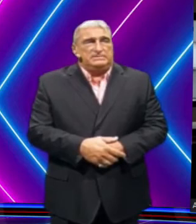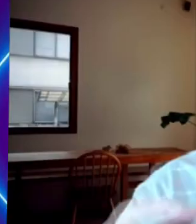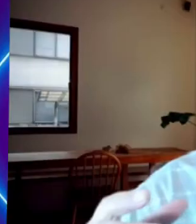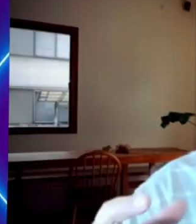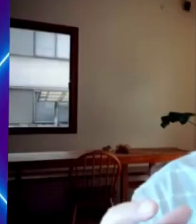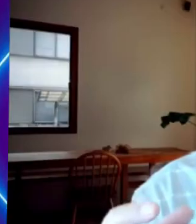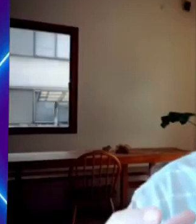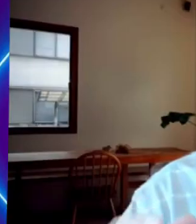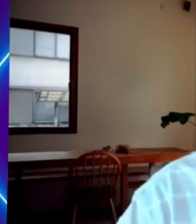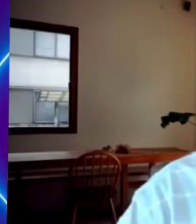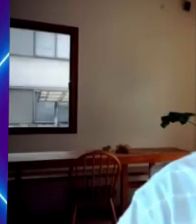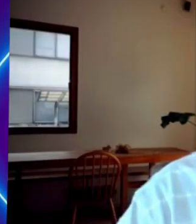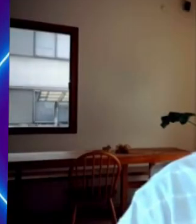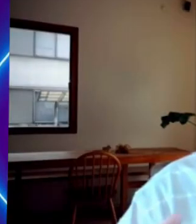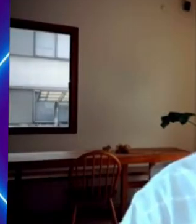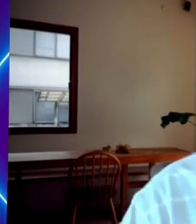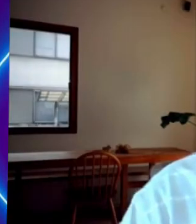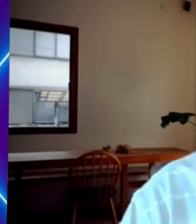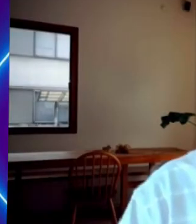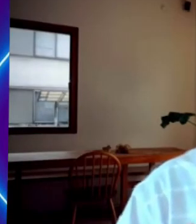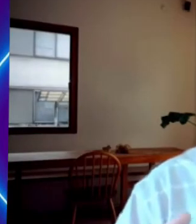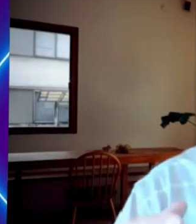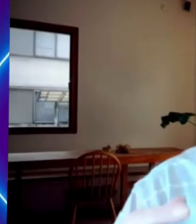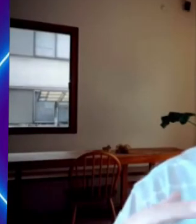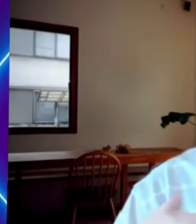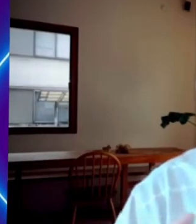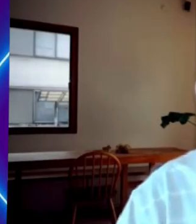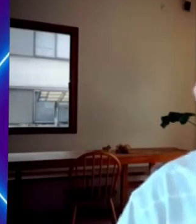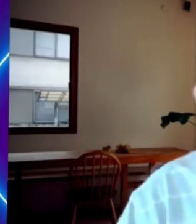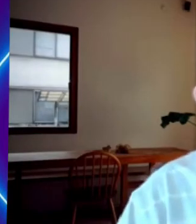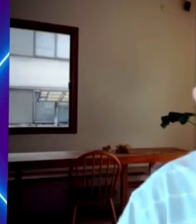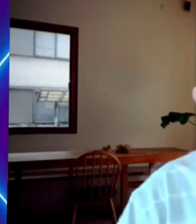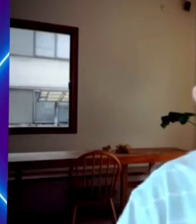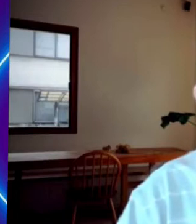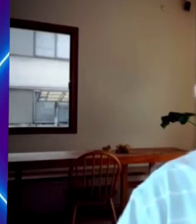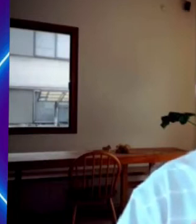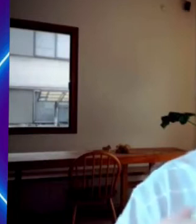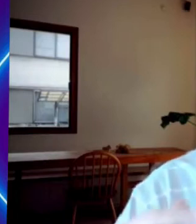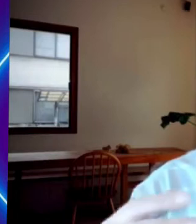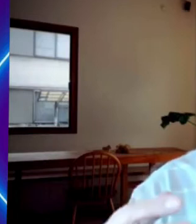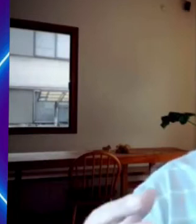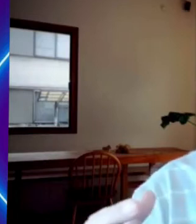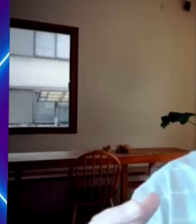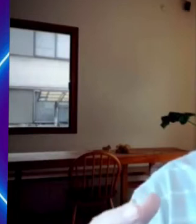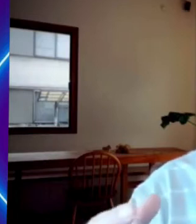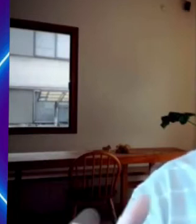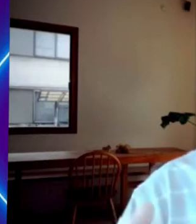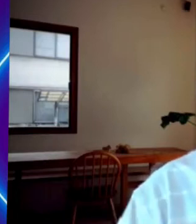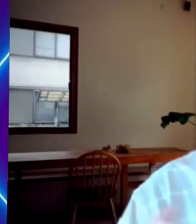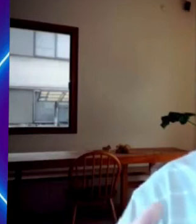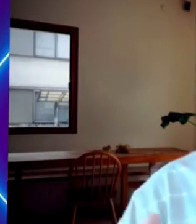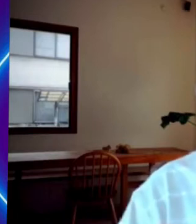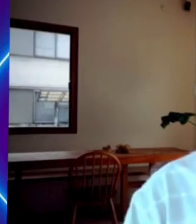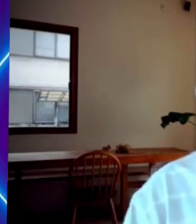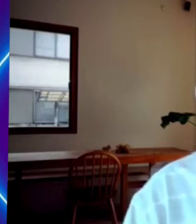mientras esta relación sea tan desproporcionada, creería que si el dólar se mueve, son